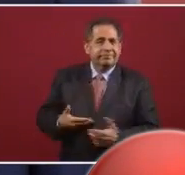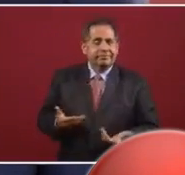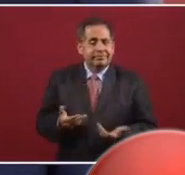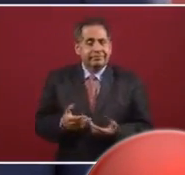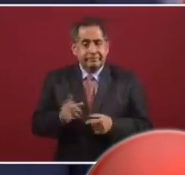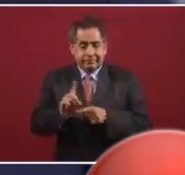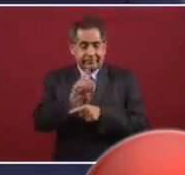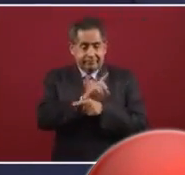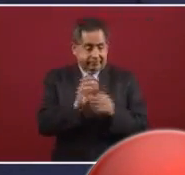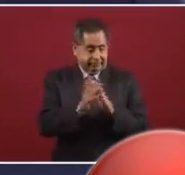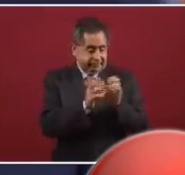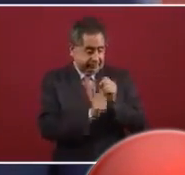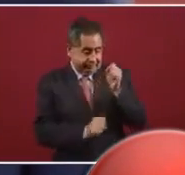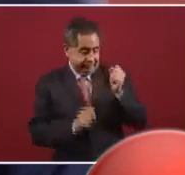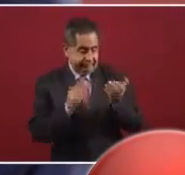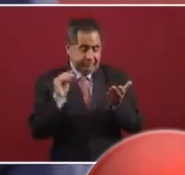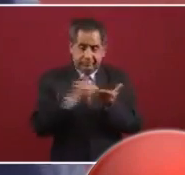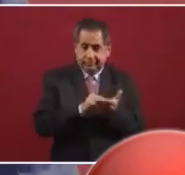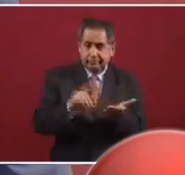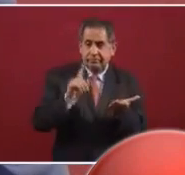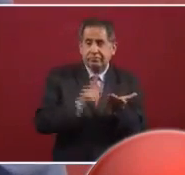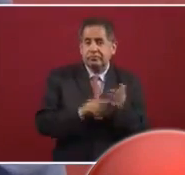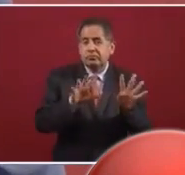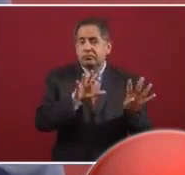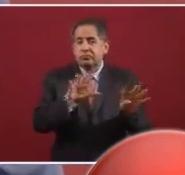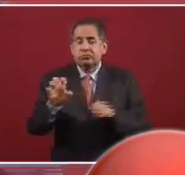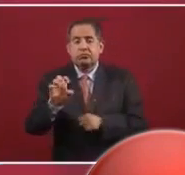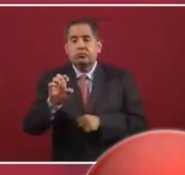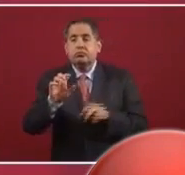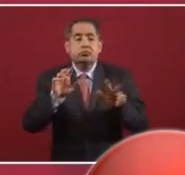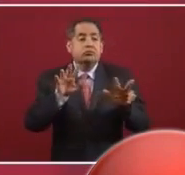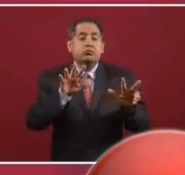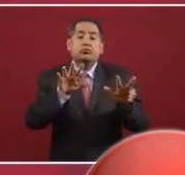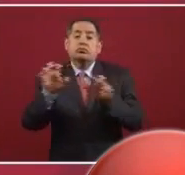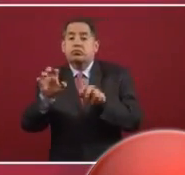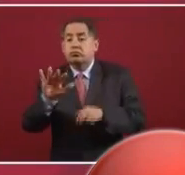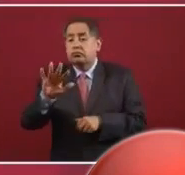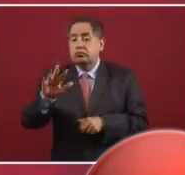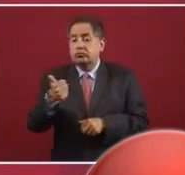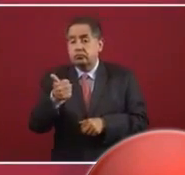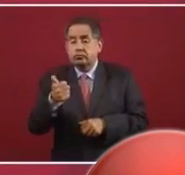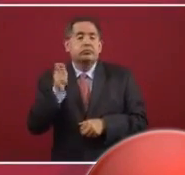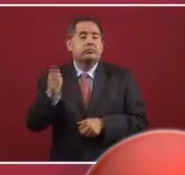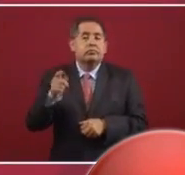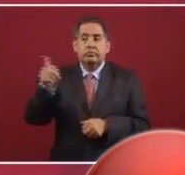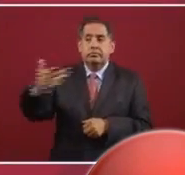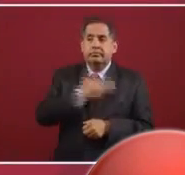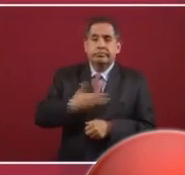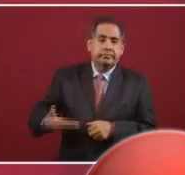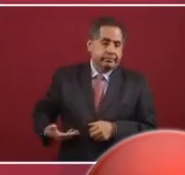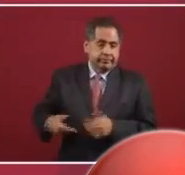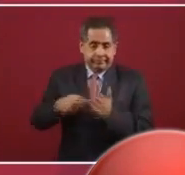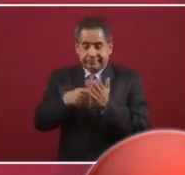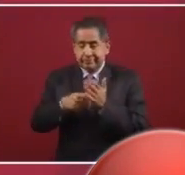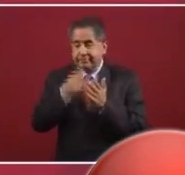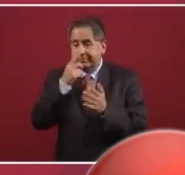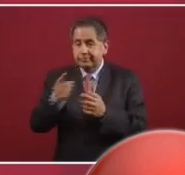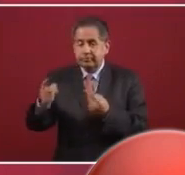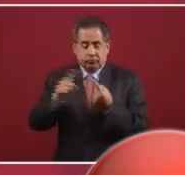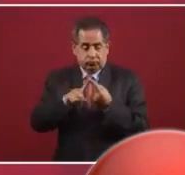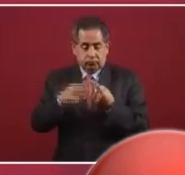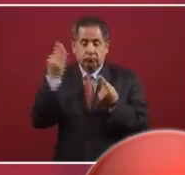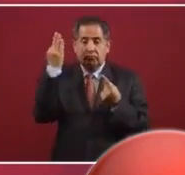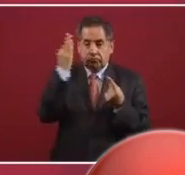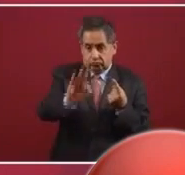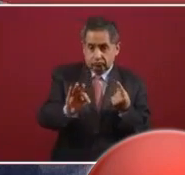desde la Constitución de 1856, el presidente solo puede ser juzgado por traición a